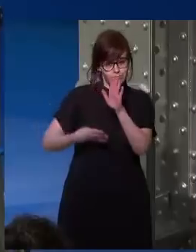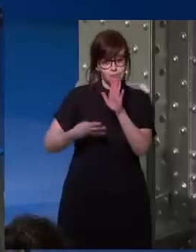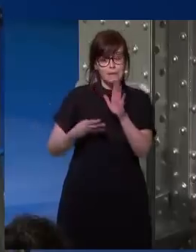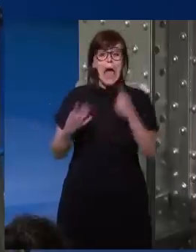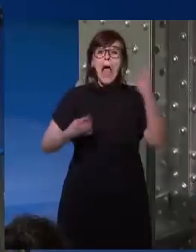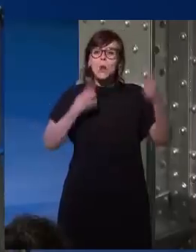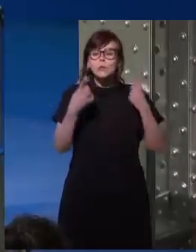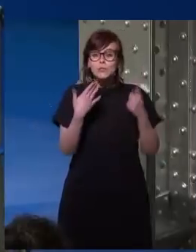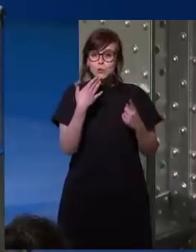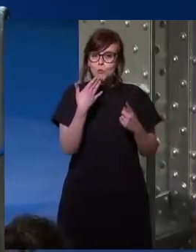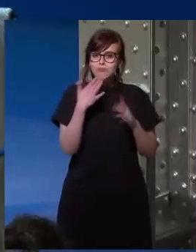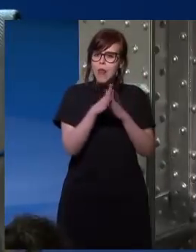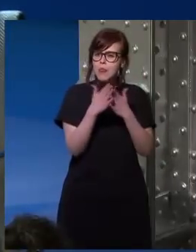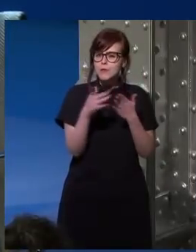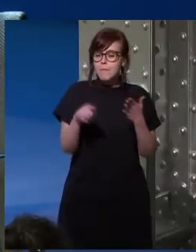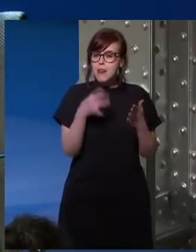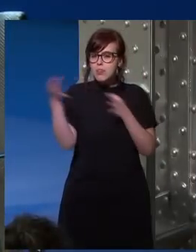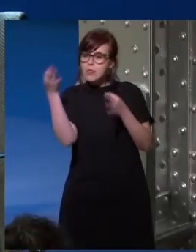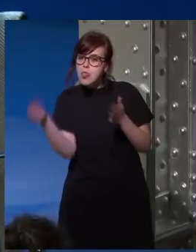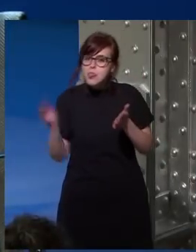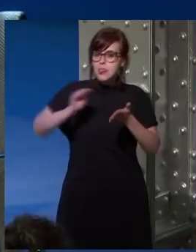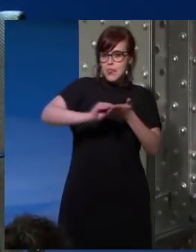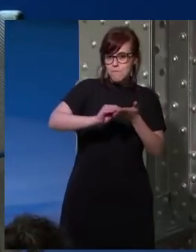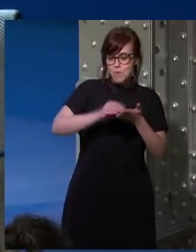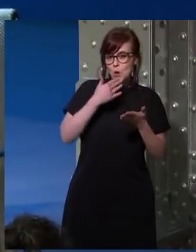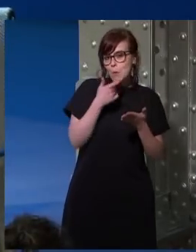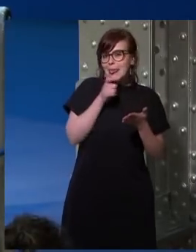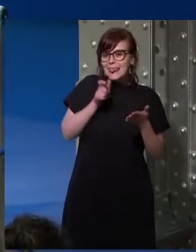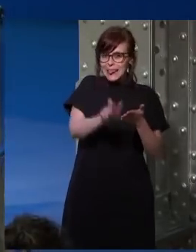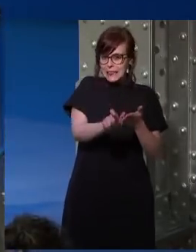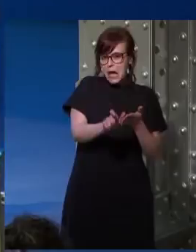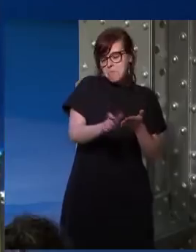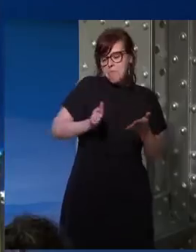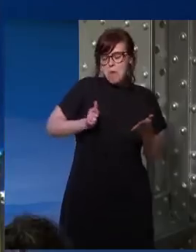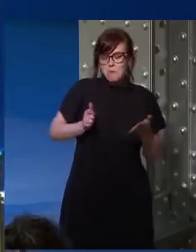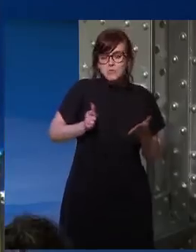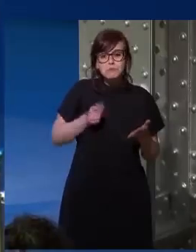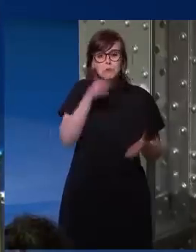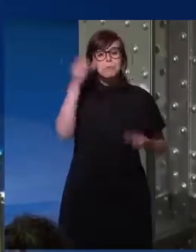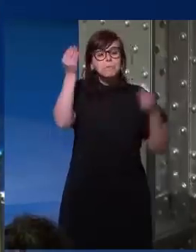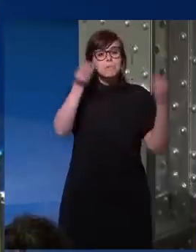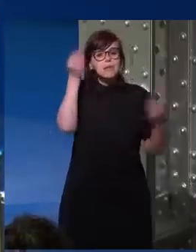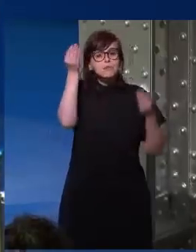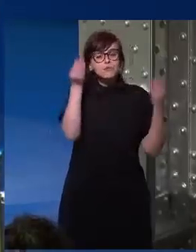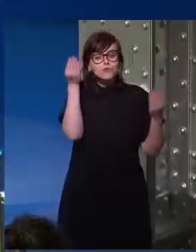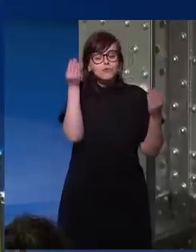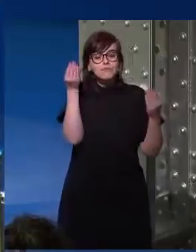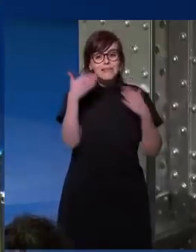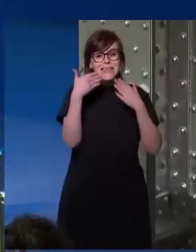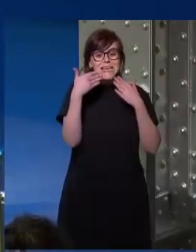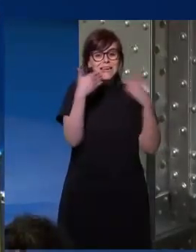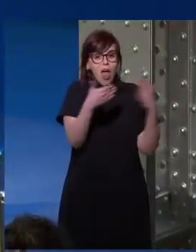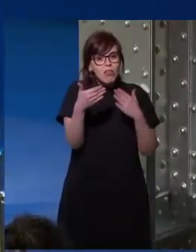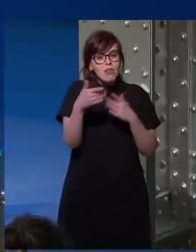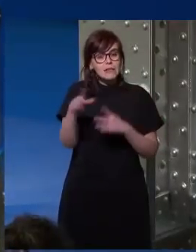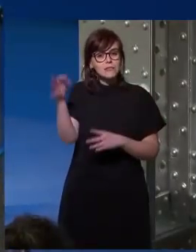aparecen pinceladas también en este libro, aparecéis citadas, y creo que es importante porque ellas de alguna manera abrieron el camino